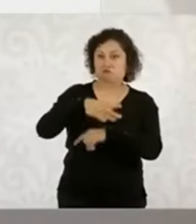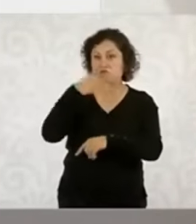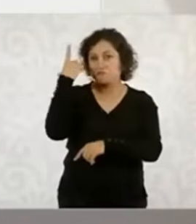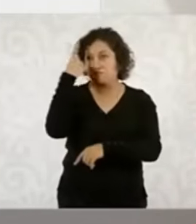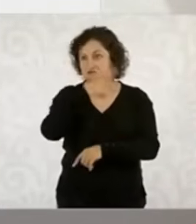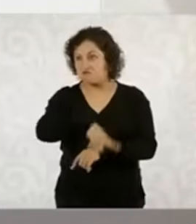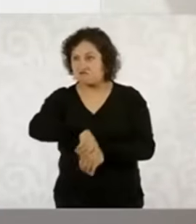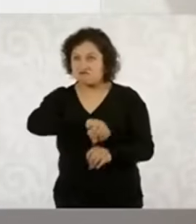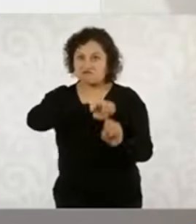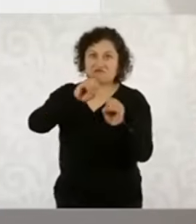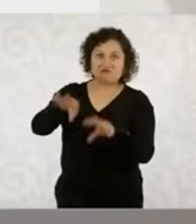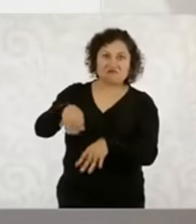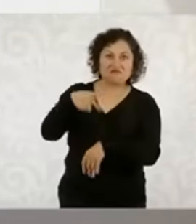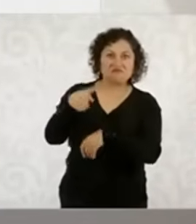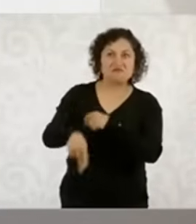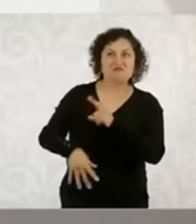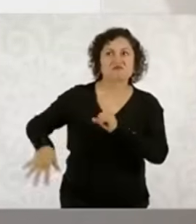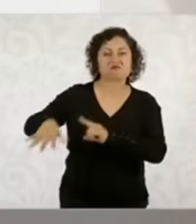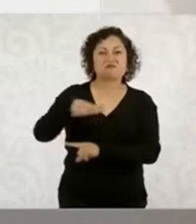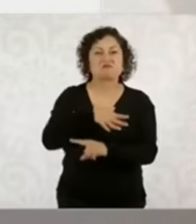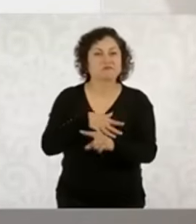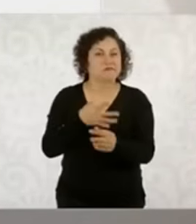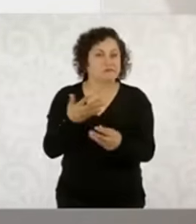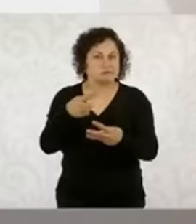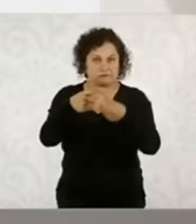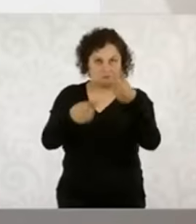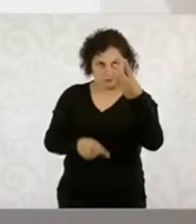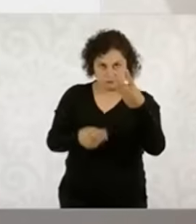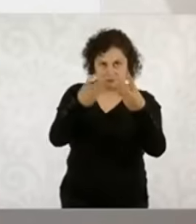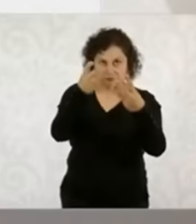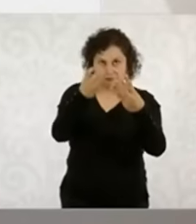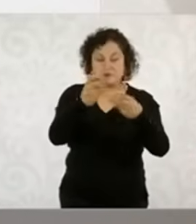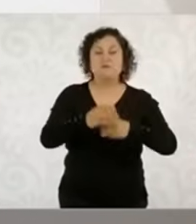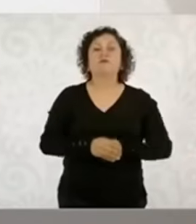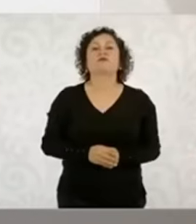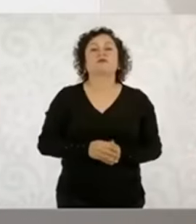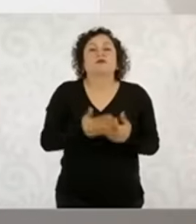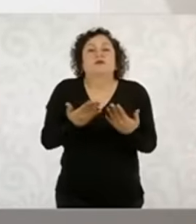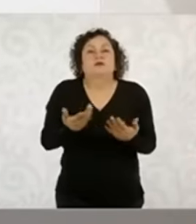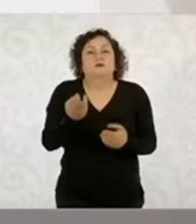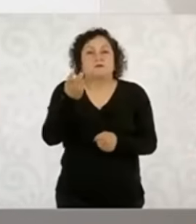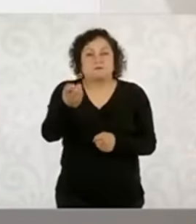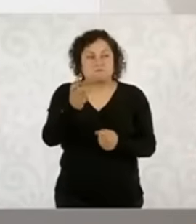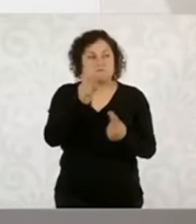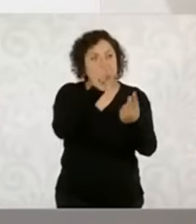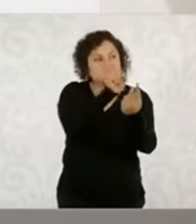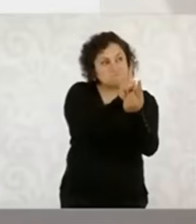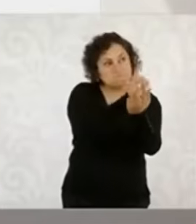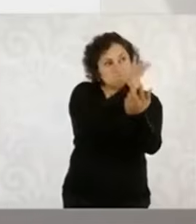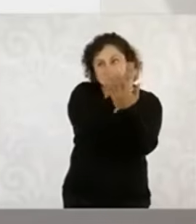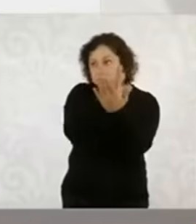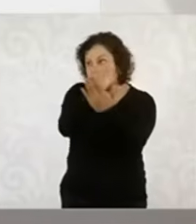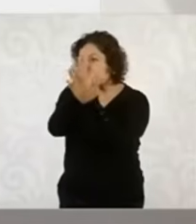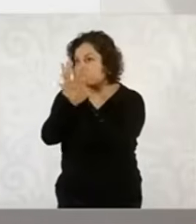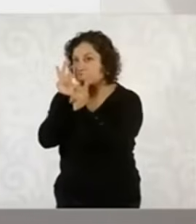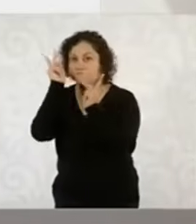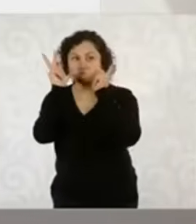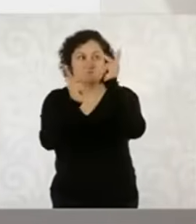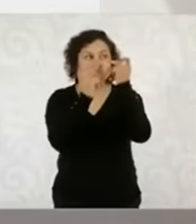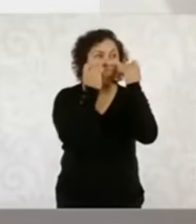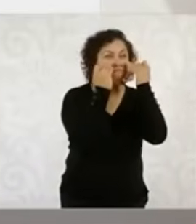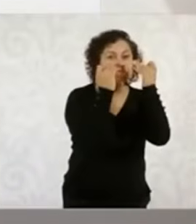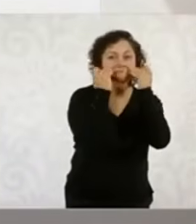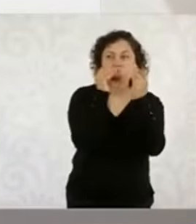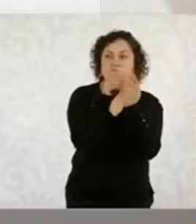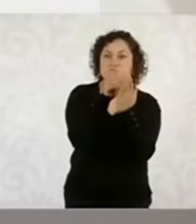es la idea? Bueno, terminar el censo, pero antes inclusive de terminar el censo, queremos ir resolviendo con lo que